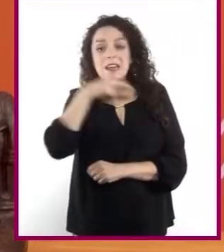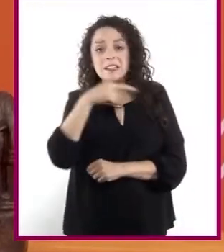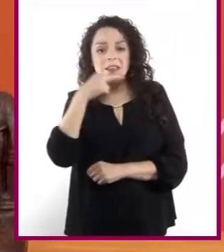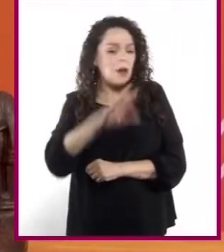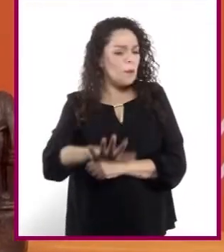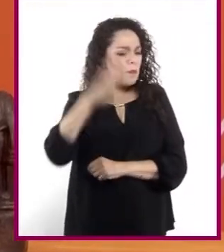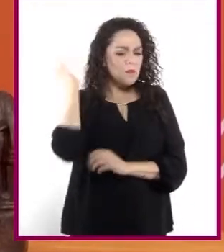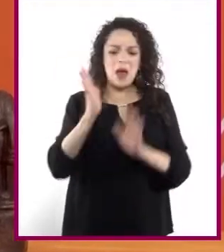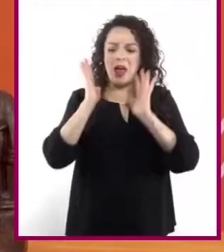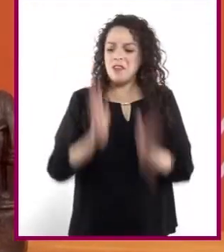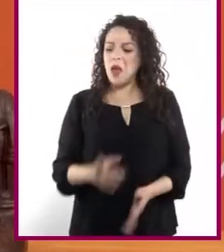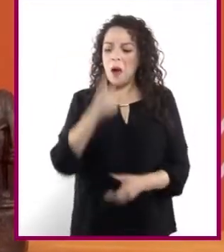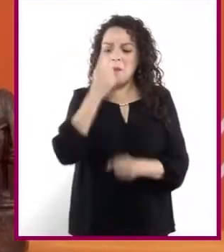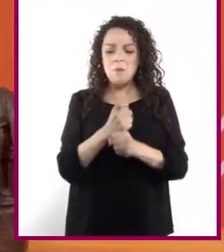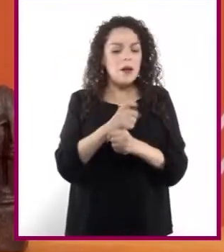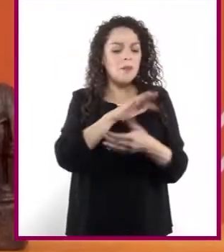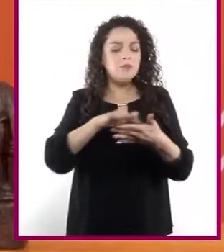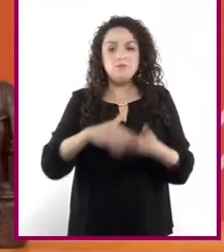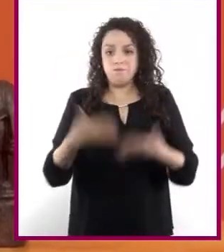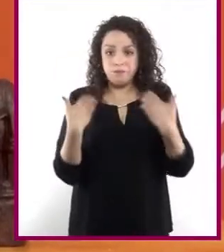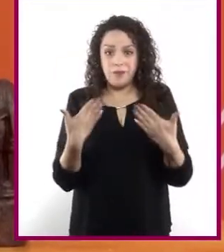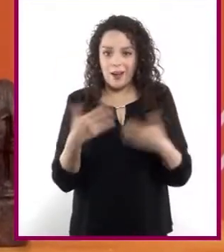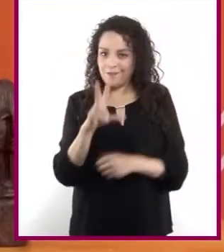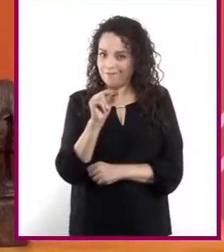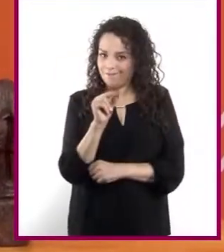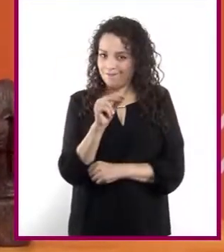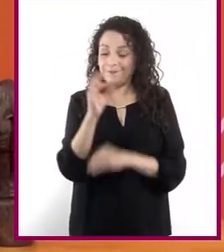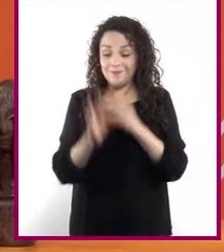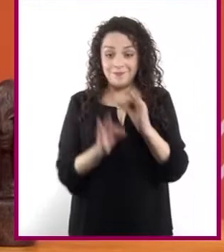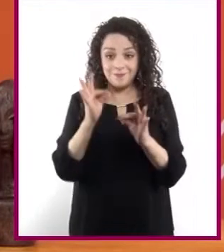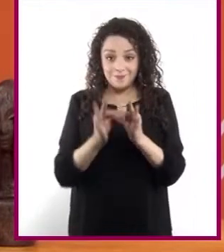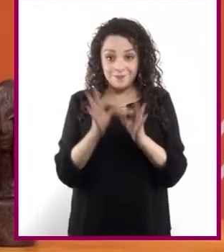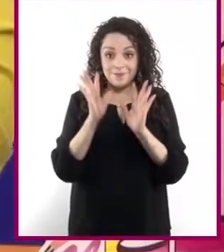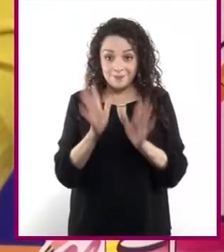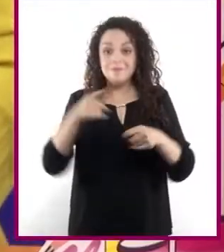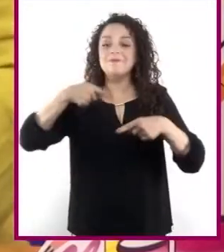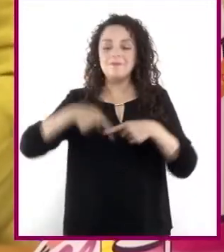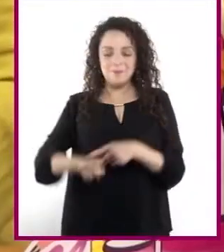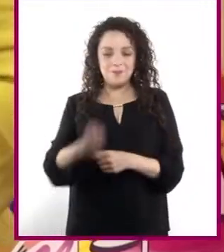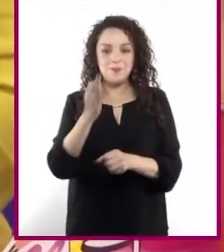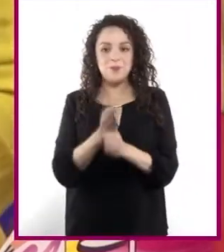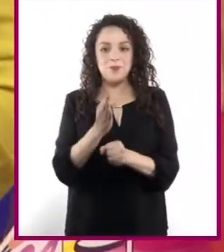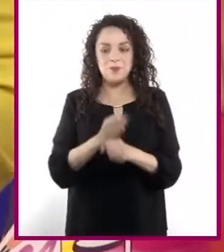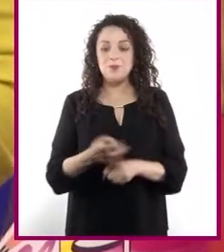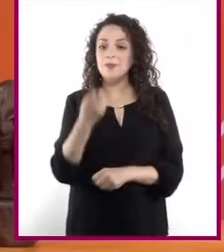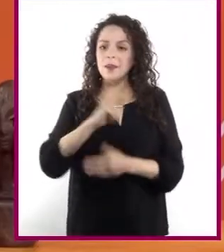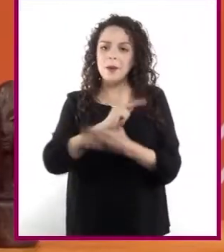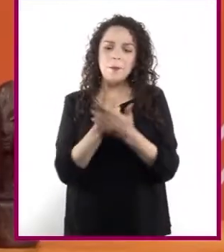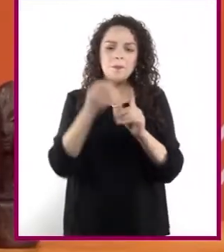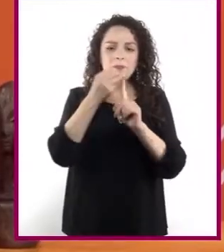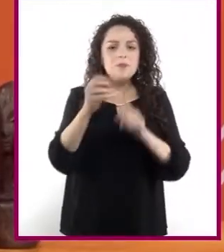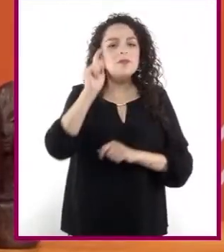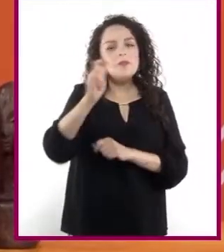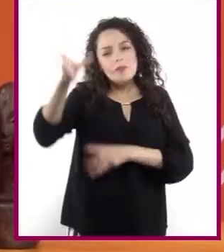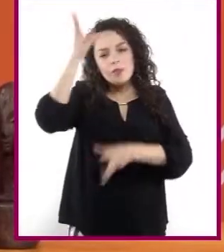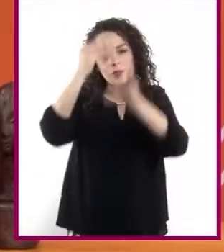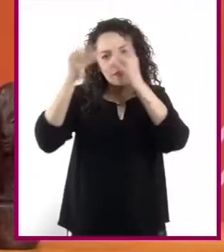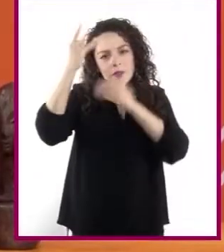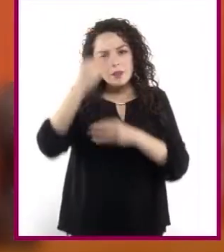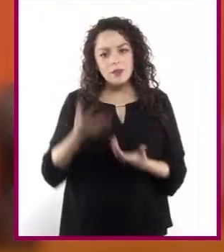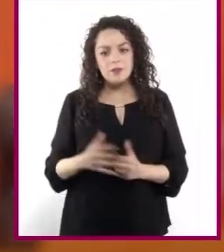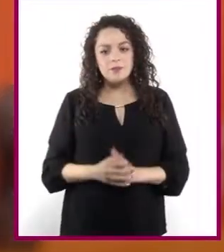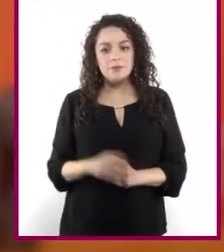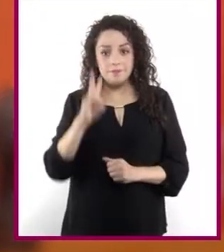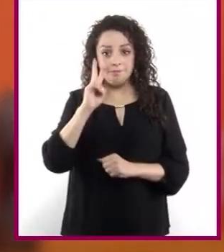la primera. ¿Listas y listos? Muy bien, iniciemos. En esta sesión, nuestro aprendizaje esperado